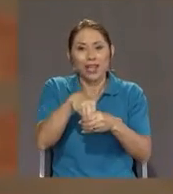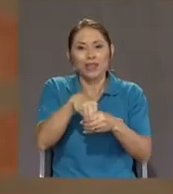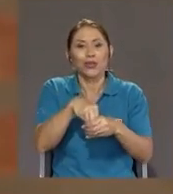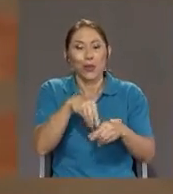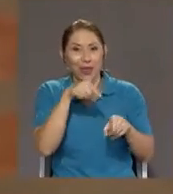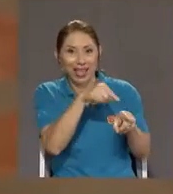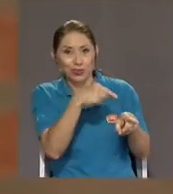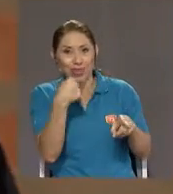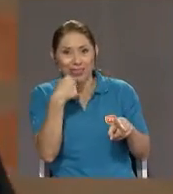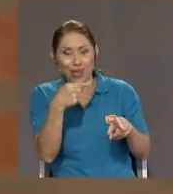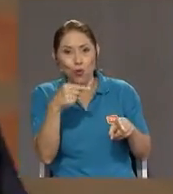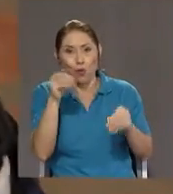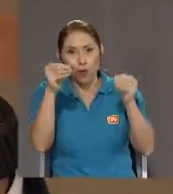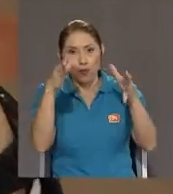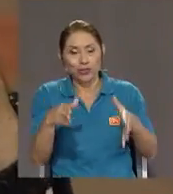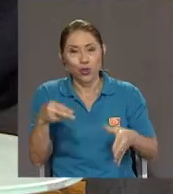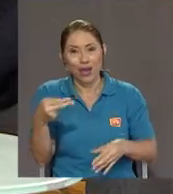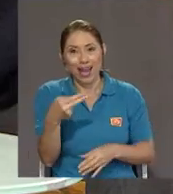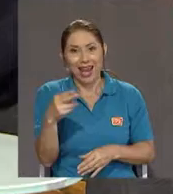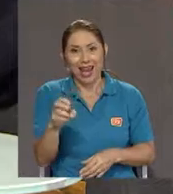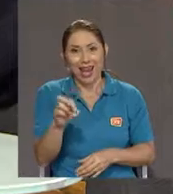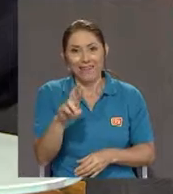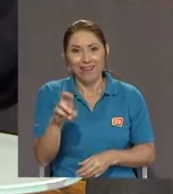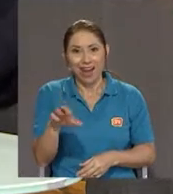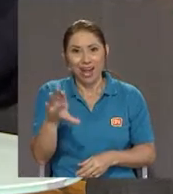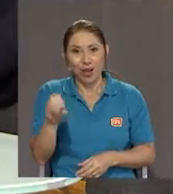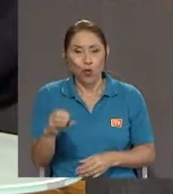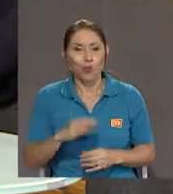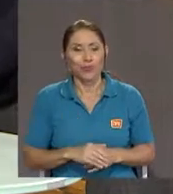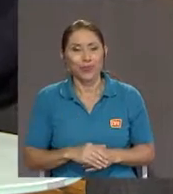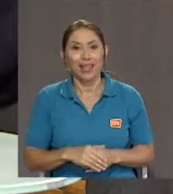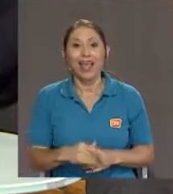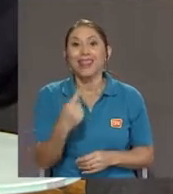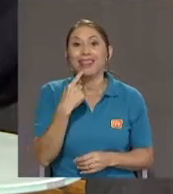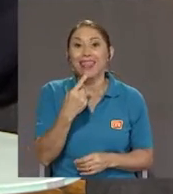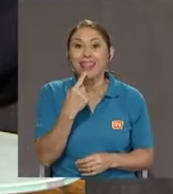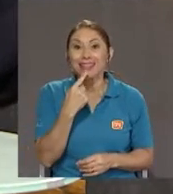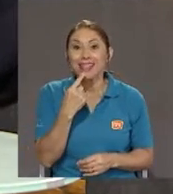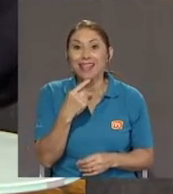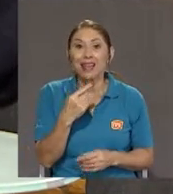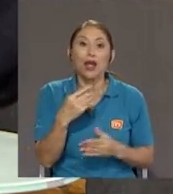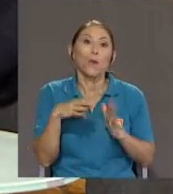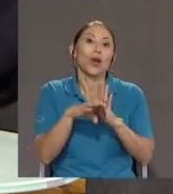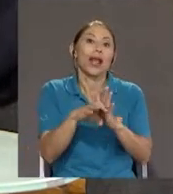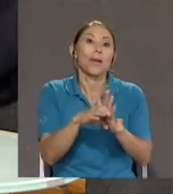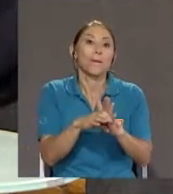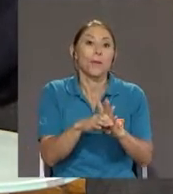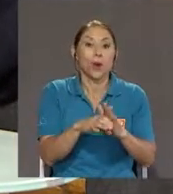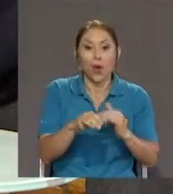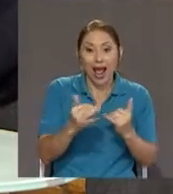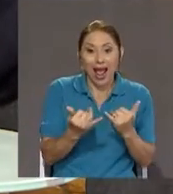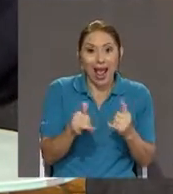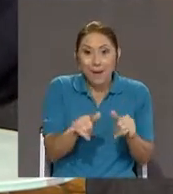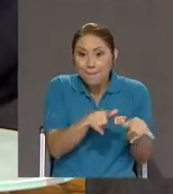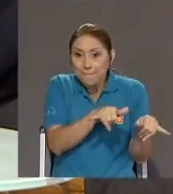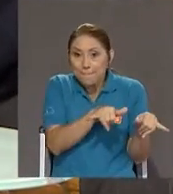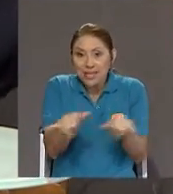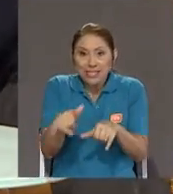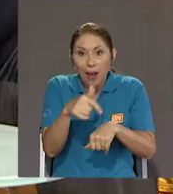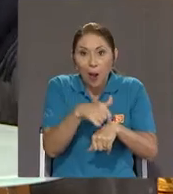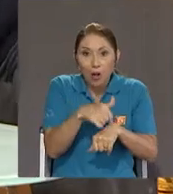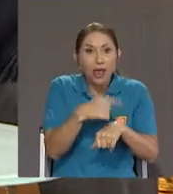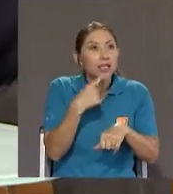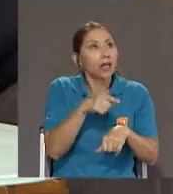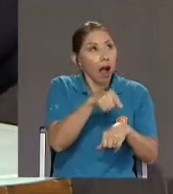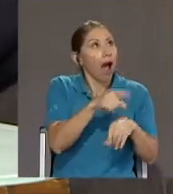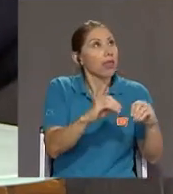Herrero planteaba de decir a la misma hora, hoy es de día y hoy es de noche. Es